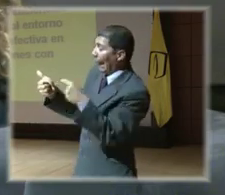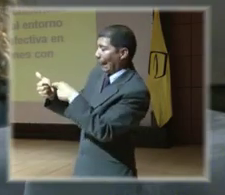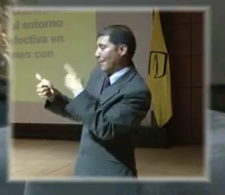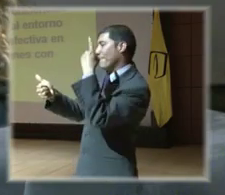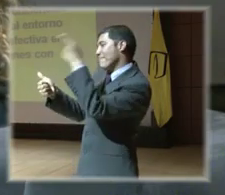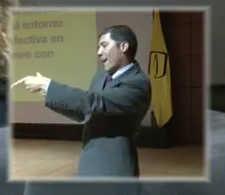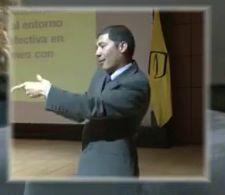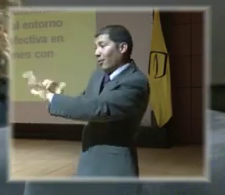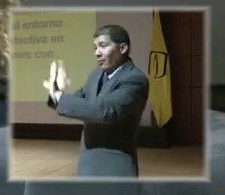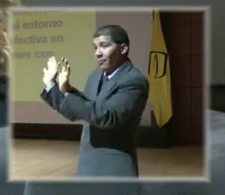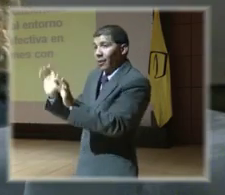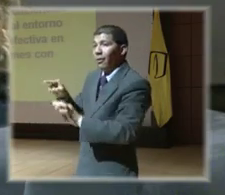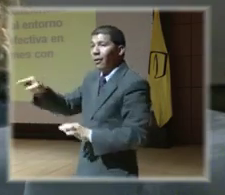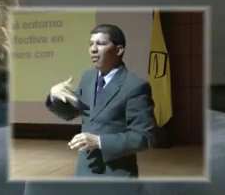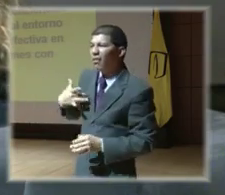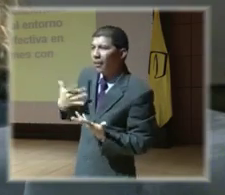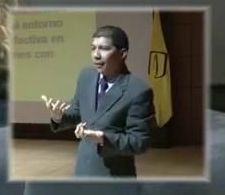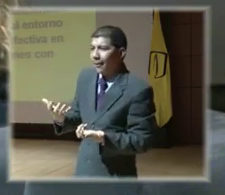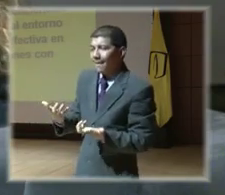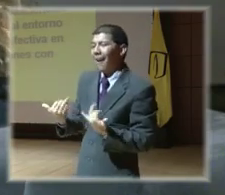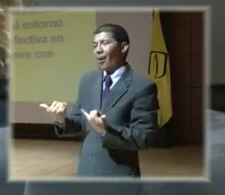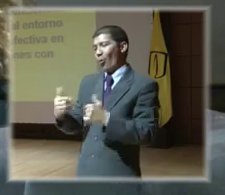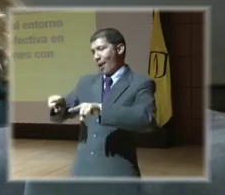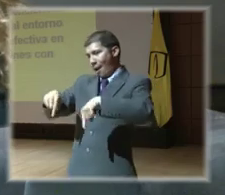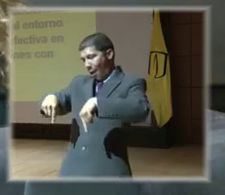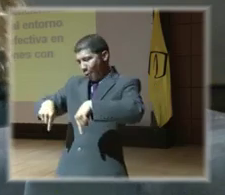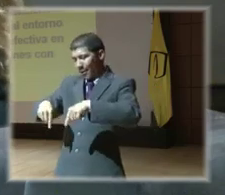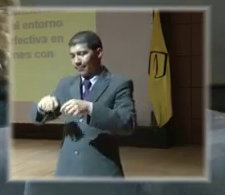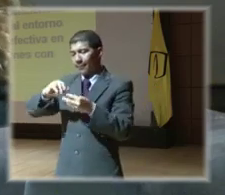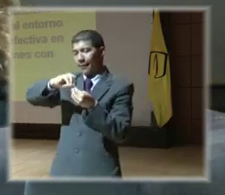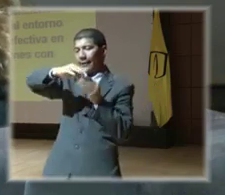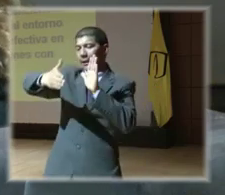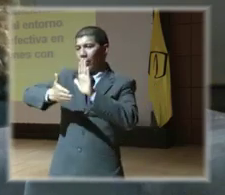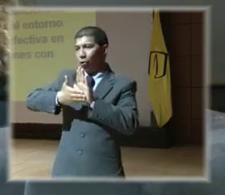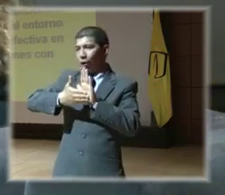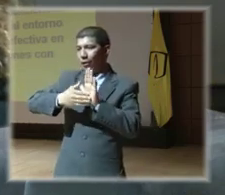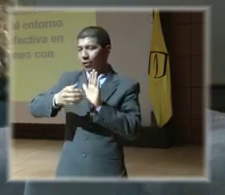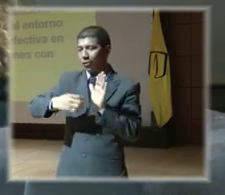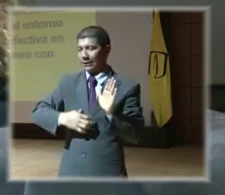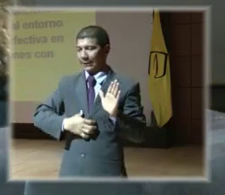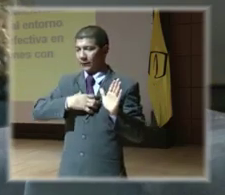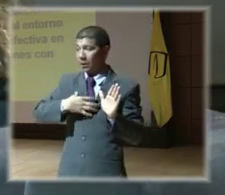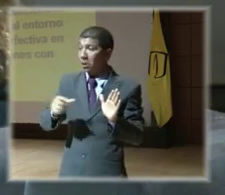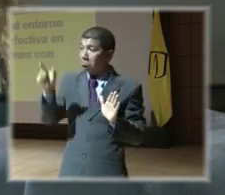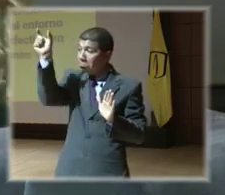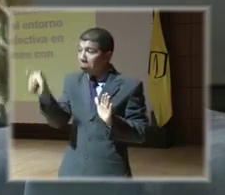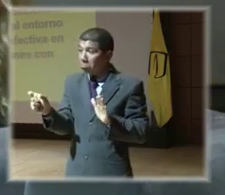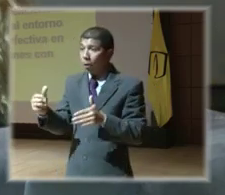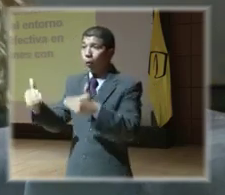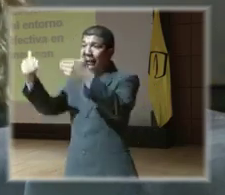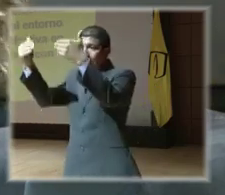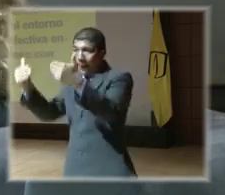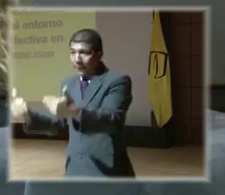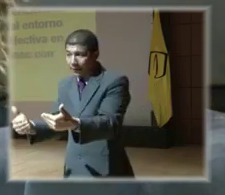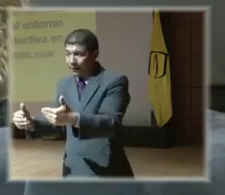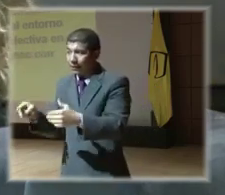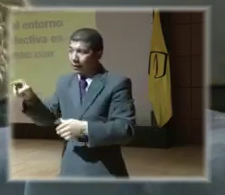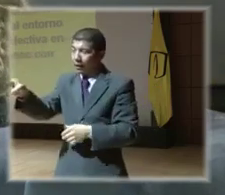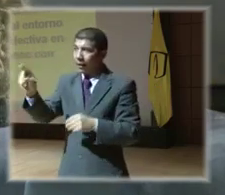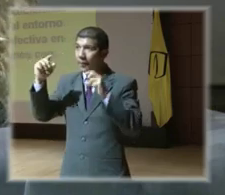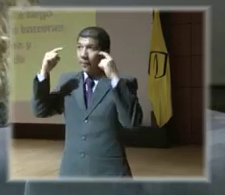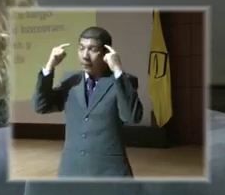la niñez. Es decir, que todavía hoy en nuestros códigos civiles la condición de una persona con discapacidad intelectual o mental es menor, tiene menos